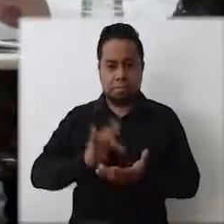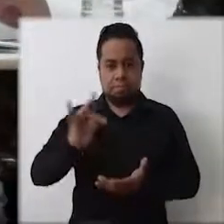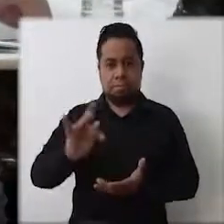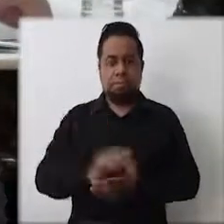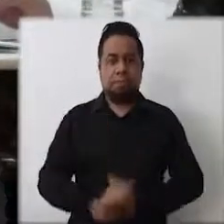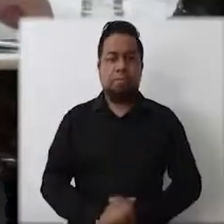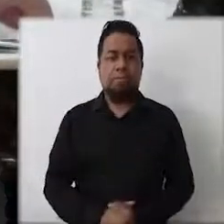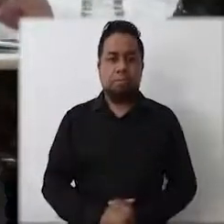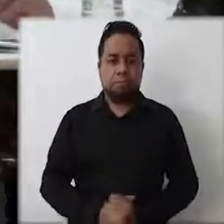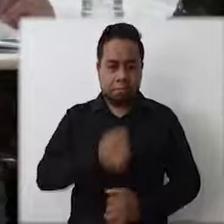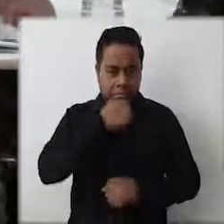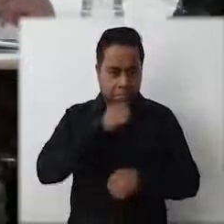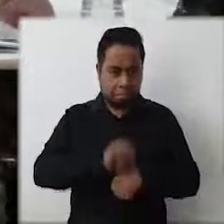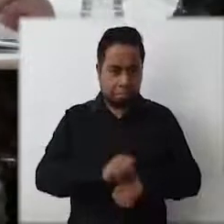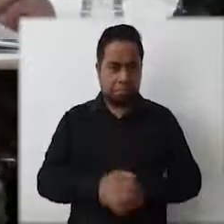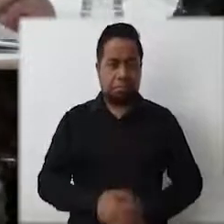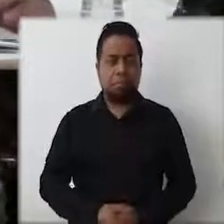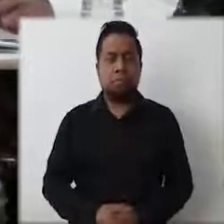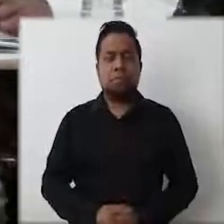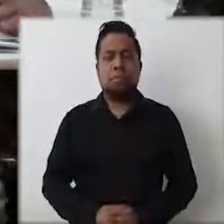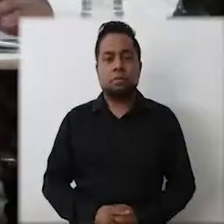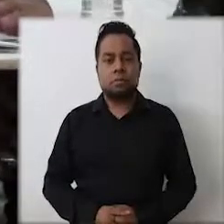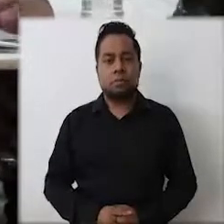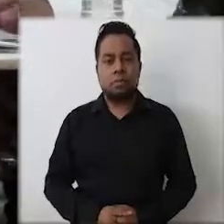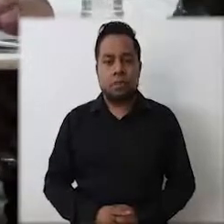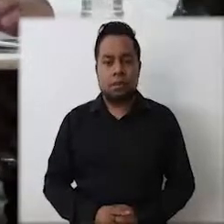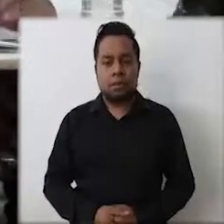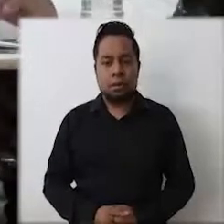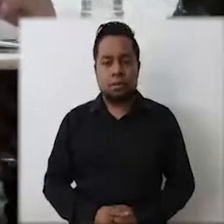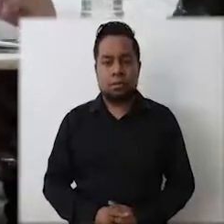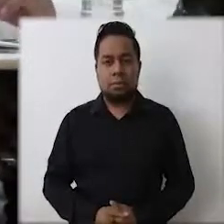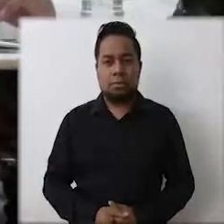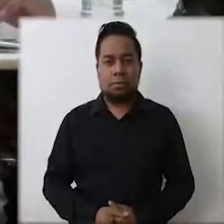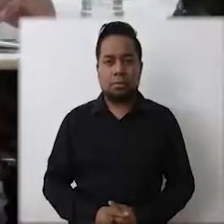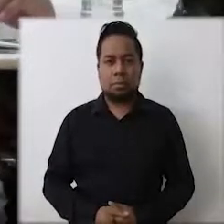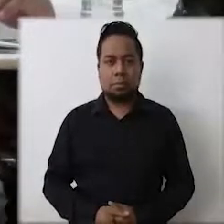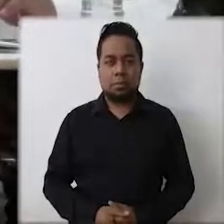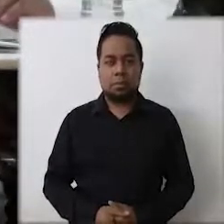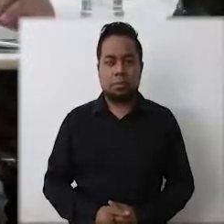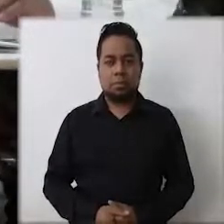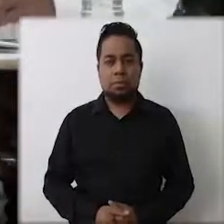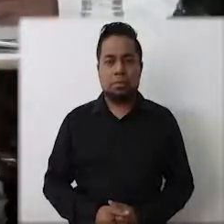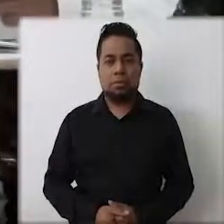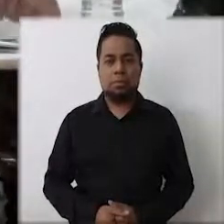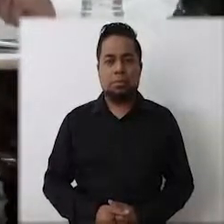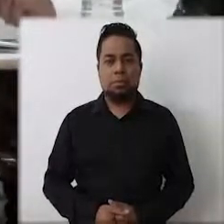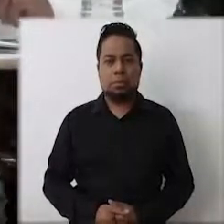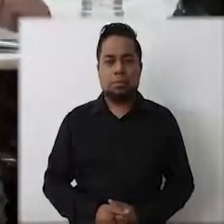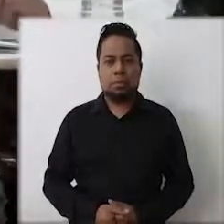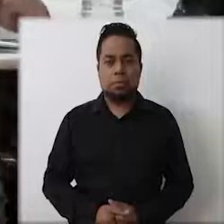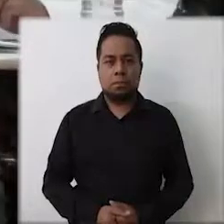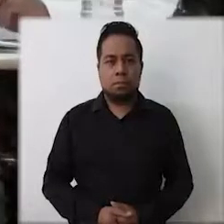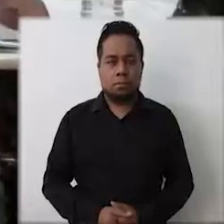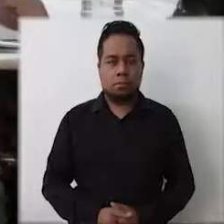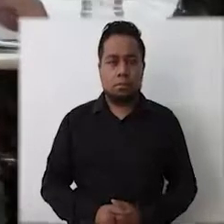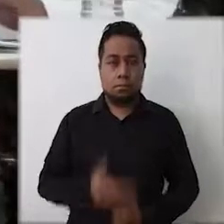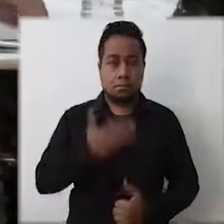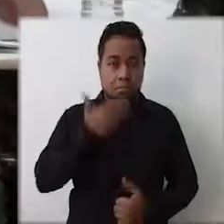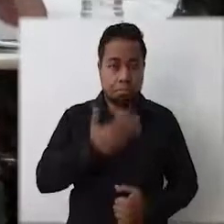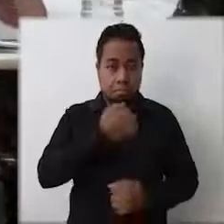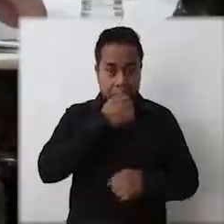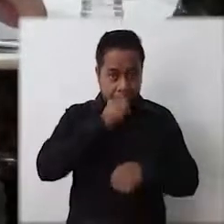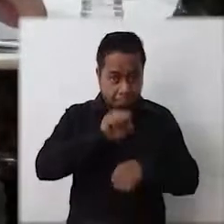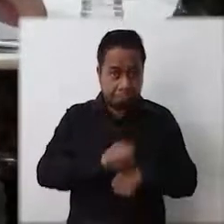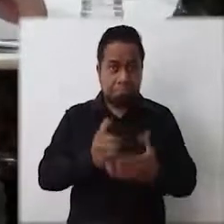en poder instrumentar las acciones que la regidora denuncia y desde luego las que